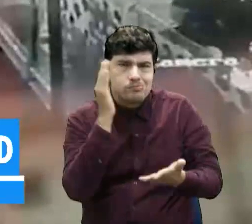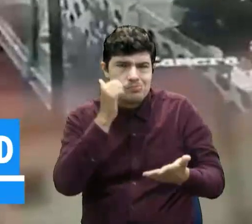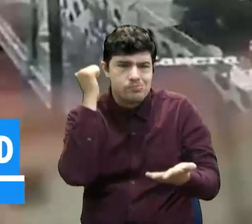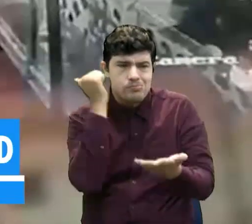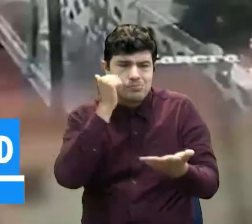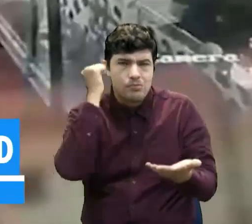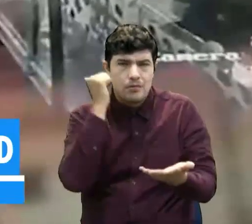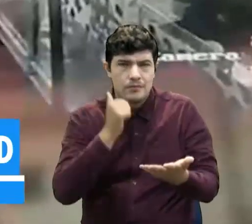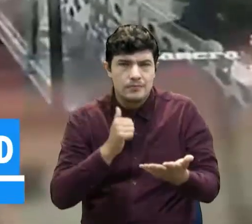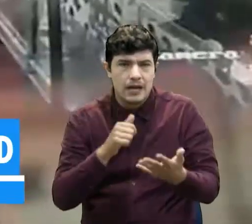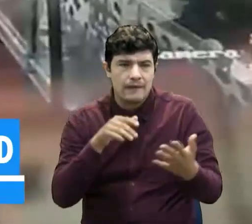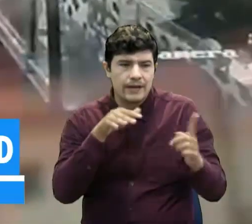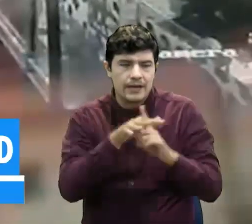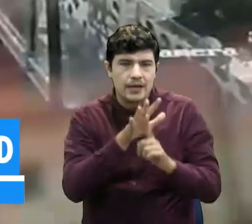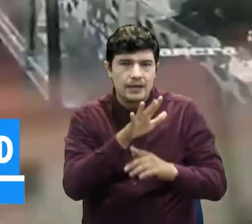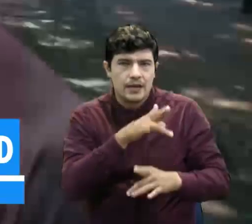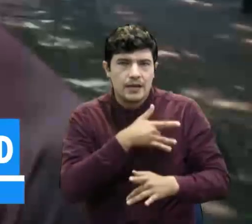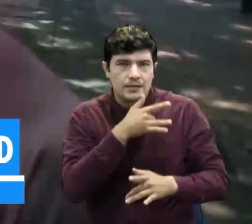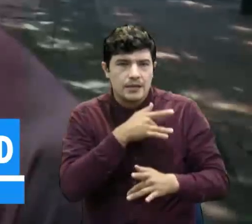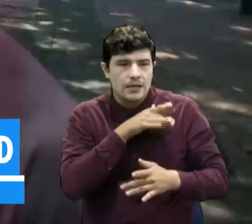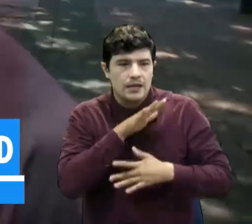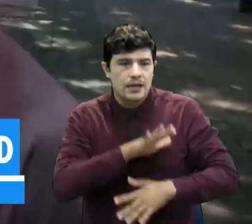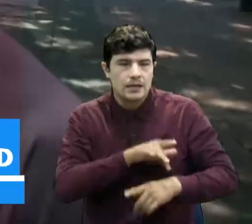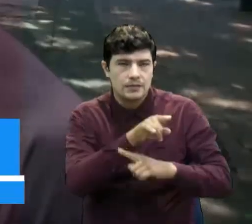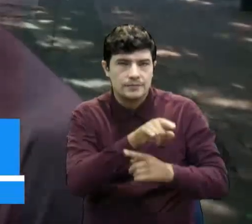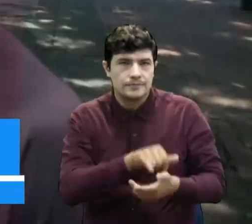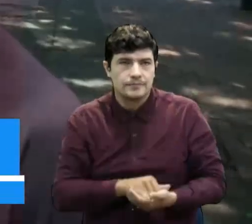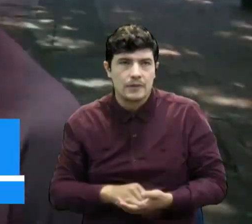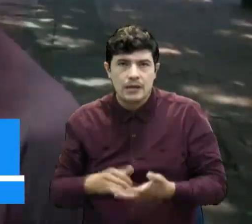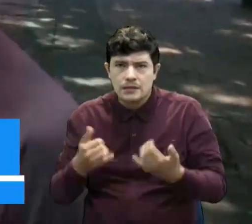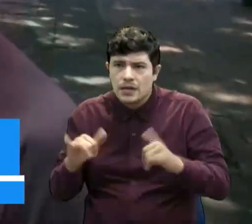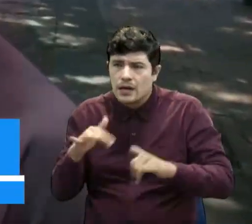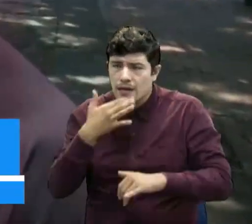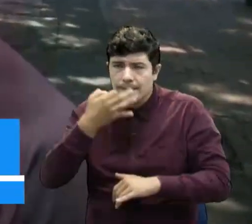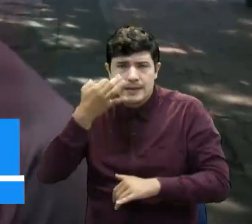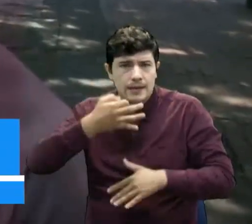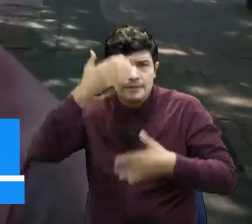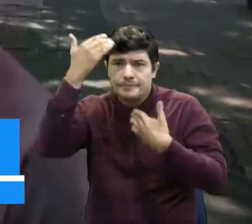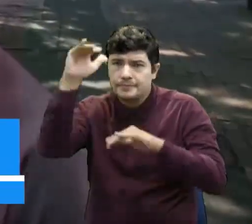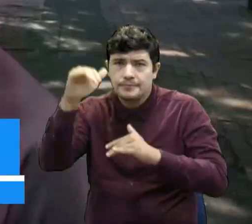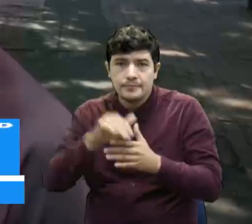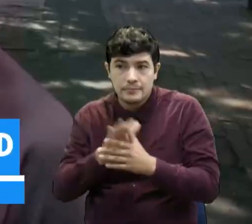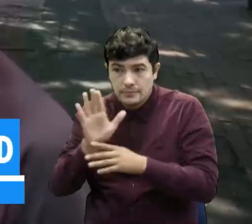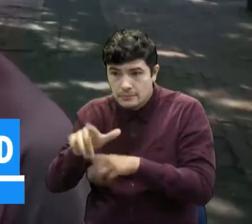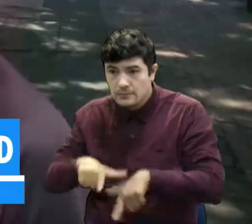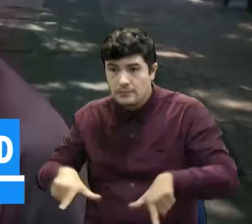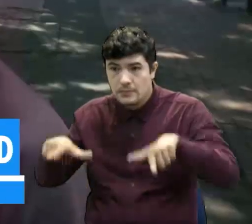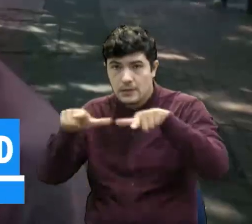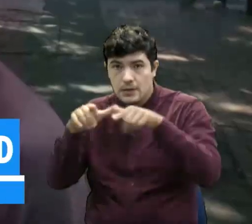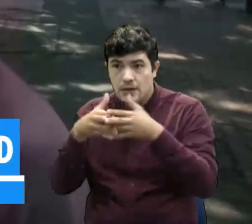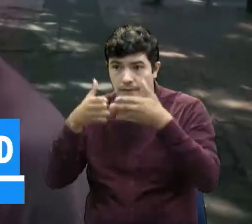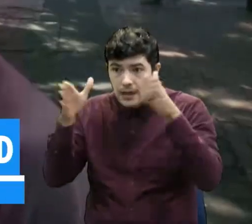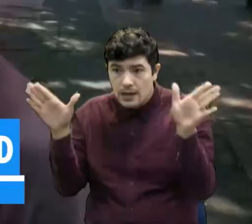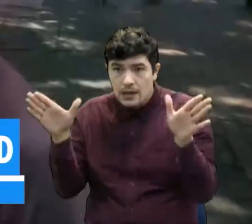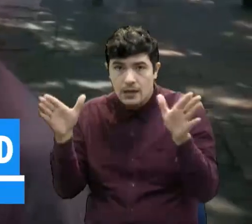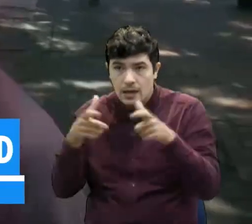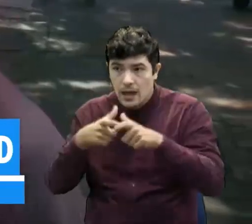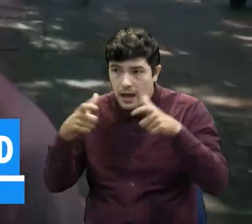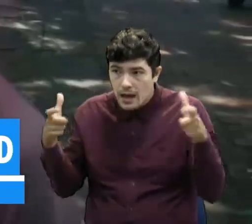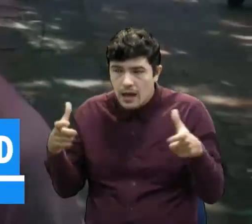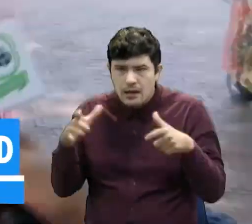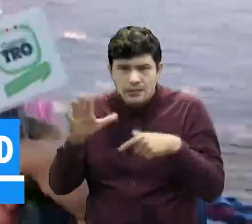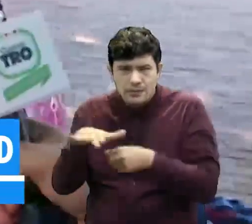la verdad ya es el límite ya, pues en un lugar tan abierto y tan concurrido y que ocurra algo